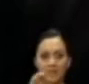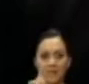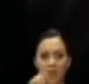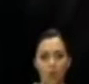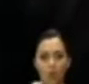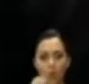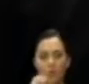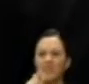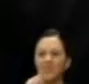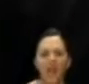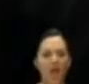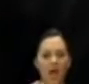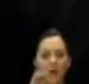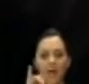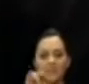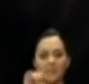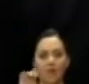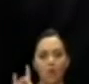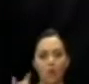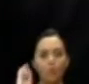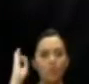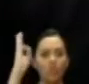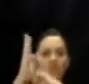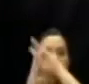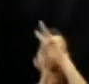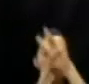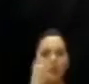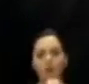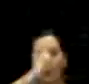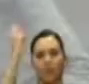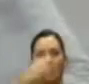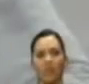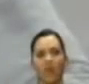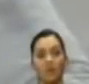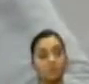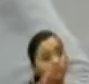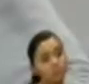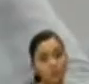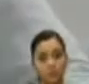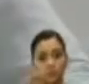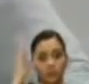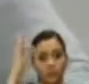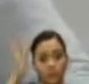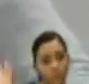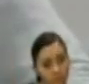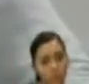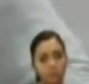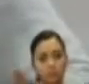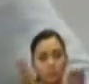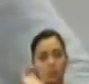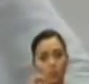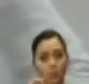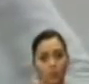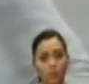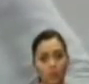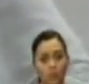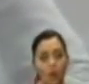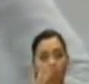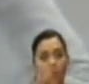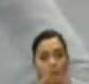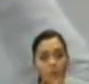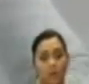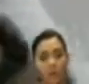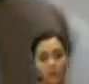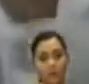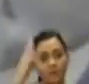juvenil mundial. Entonces hay grandes promesas para el futuro del país, ¿no? Yo creo que en las Olimpiadas de Río de Janeiro nos va a ir